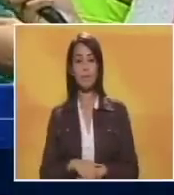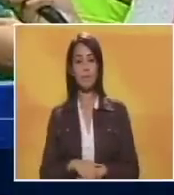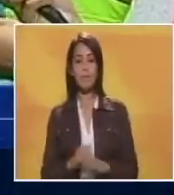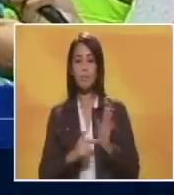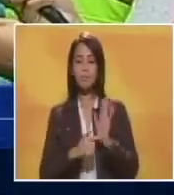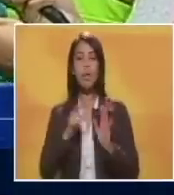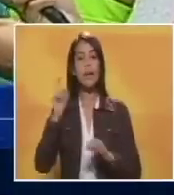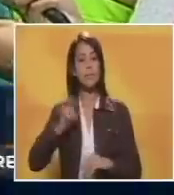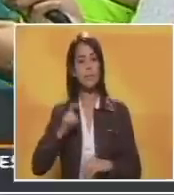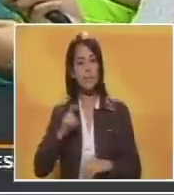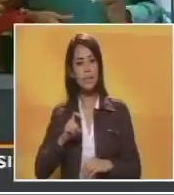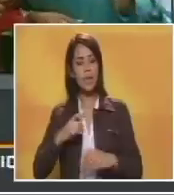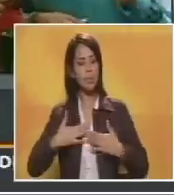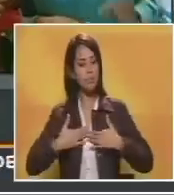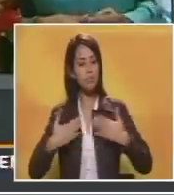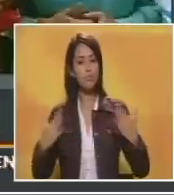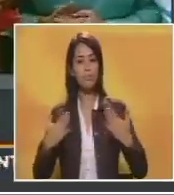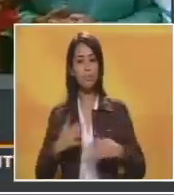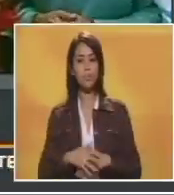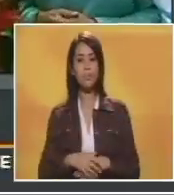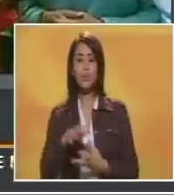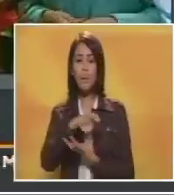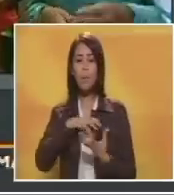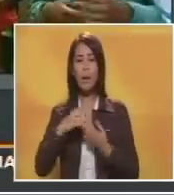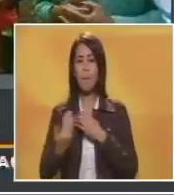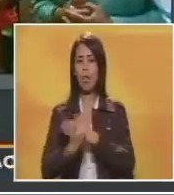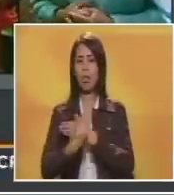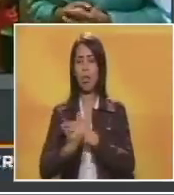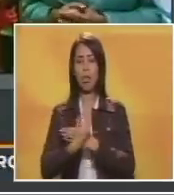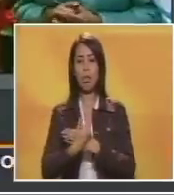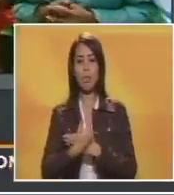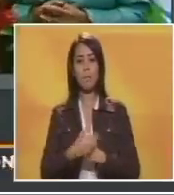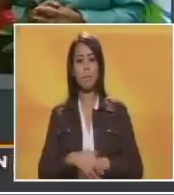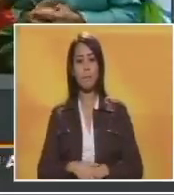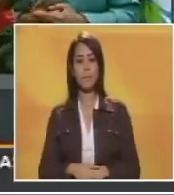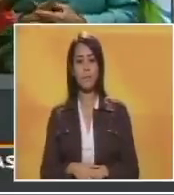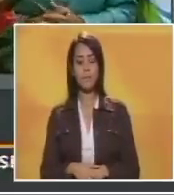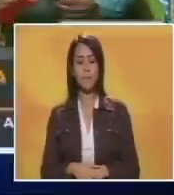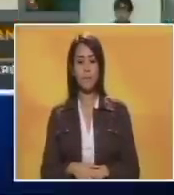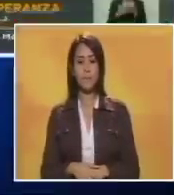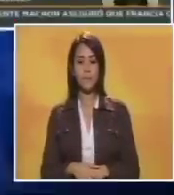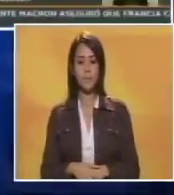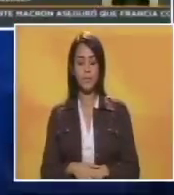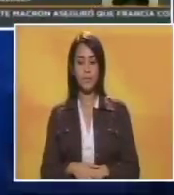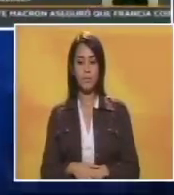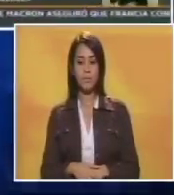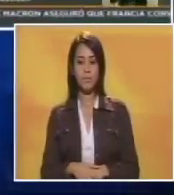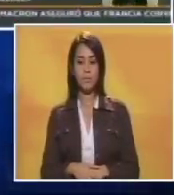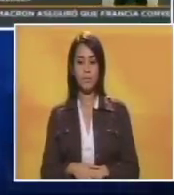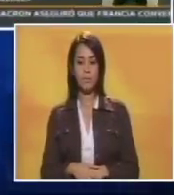grandes necesidades producto del ataque que se le ha hecho a nuestro modelo de inclusión y de igualdad.